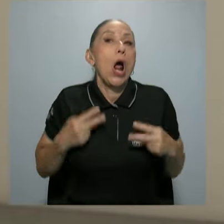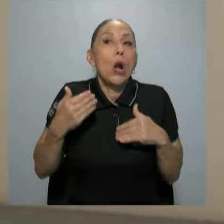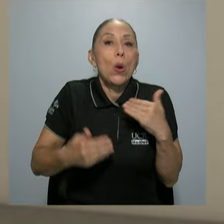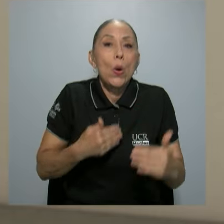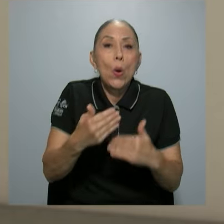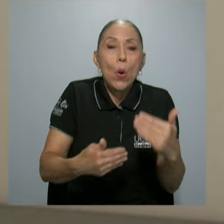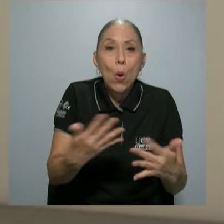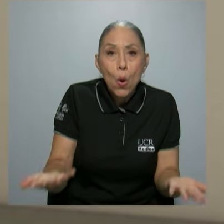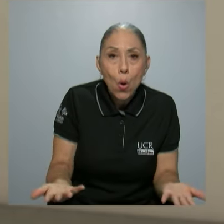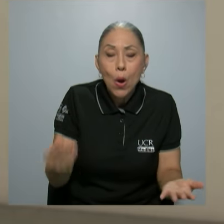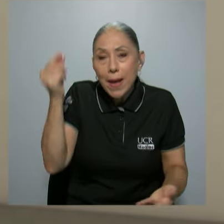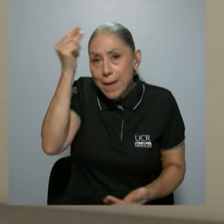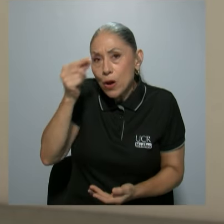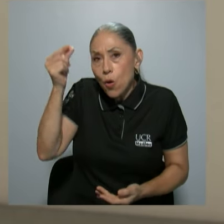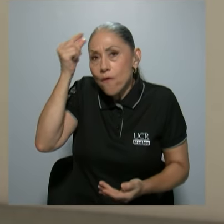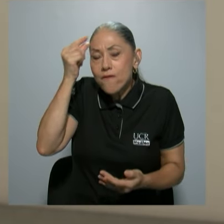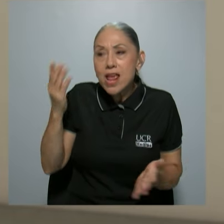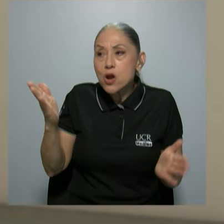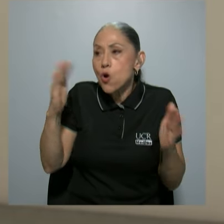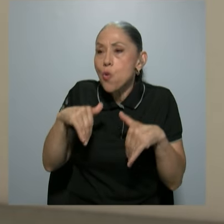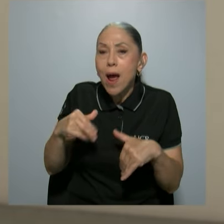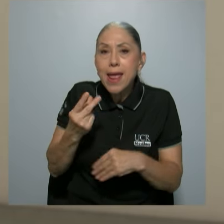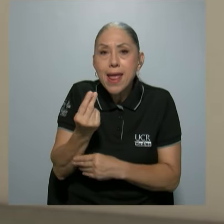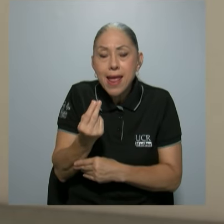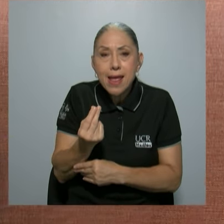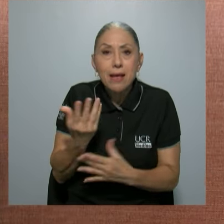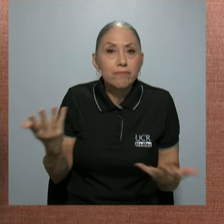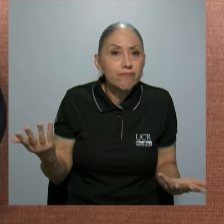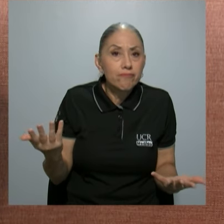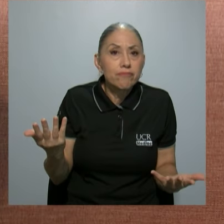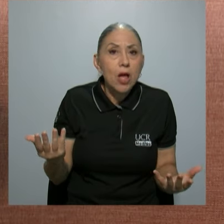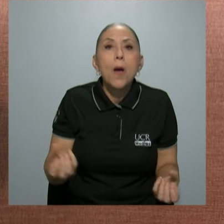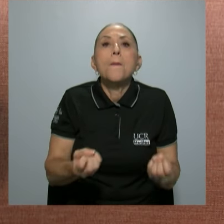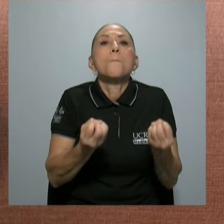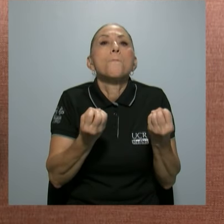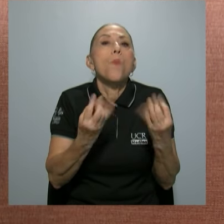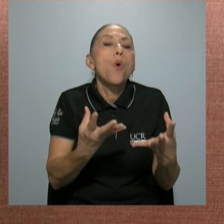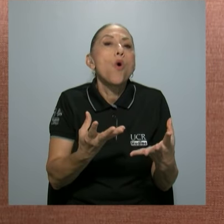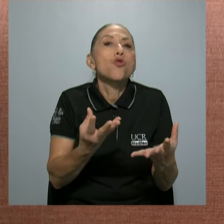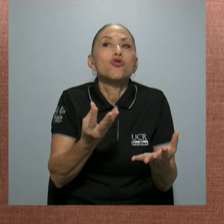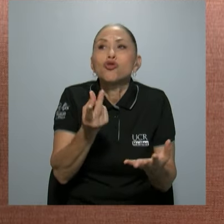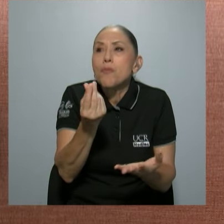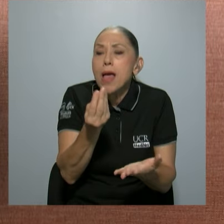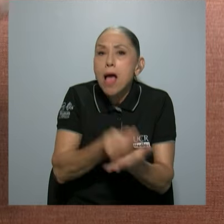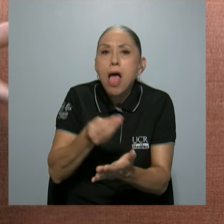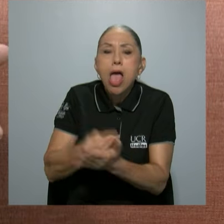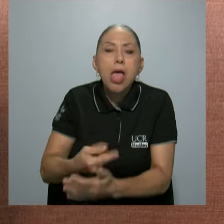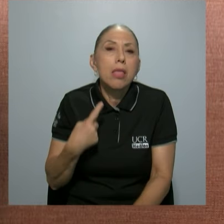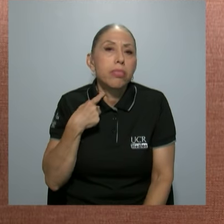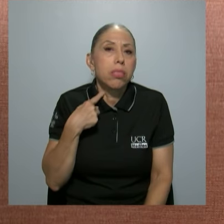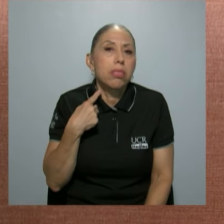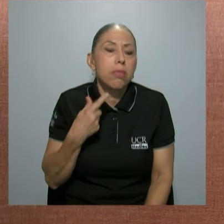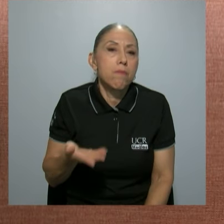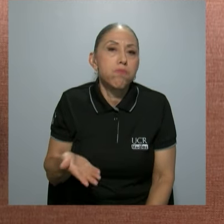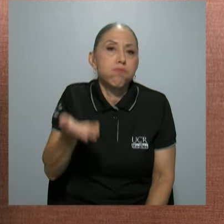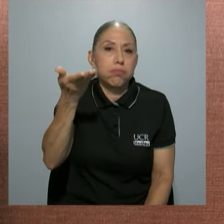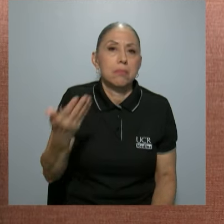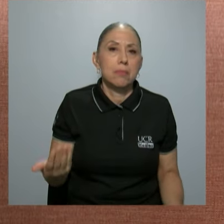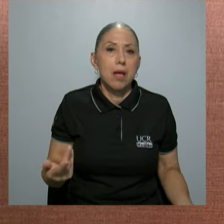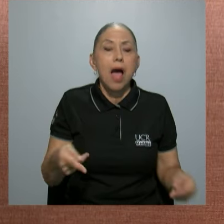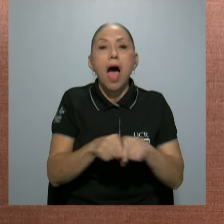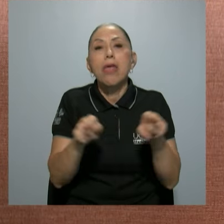el gobierno no va a tener recursos, va a haber mucha inflación, prácticamente, además, pues, como lo indiqué, no van a